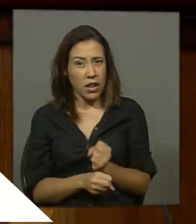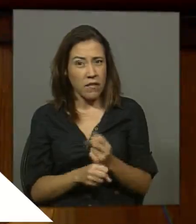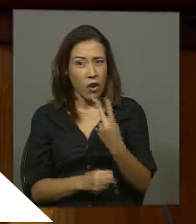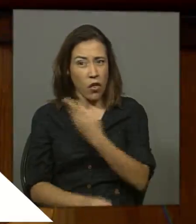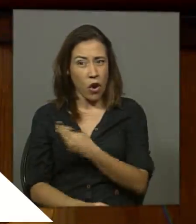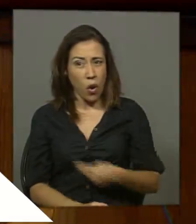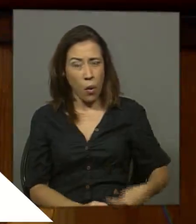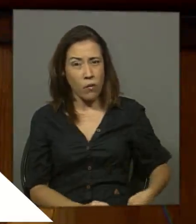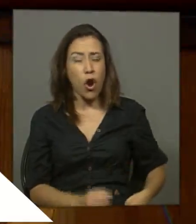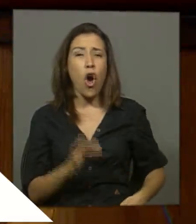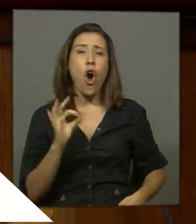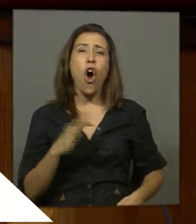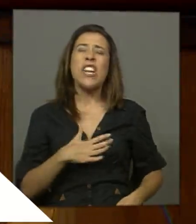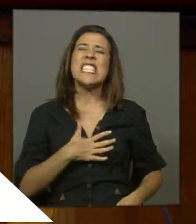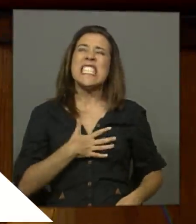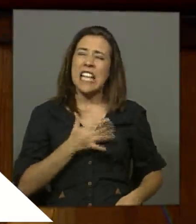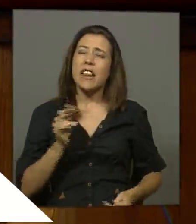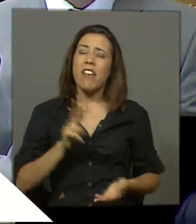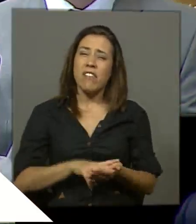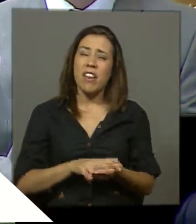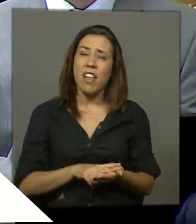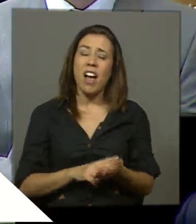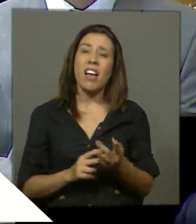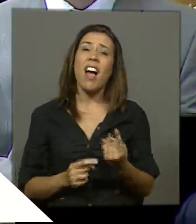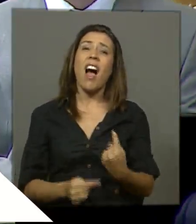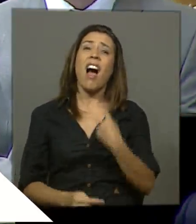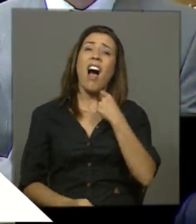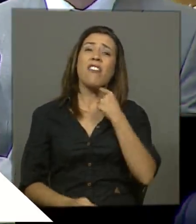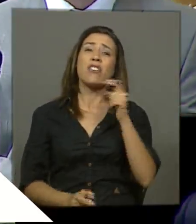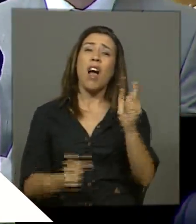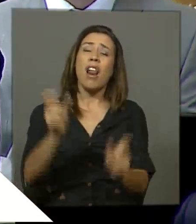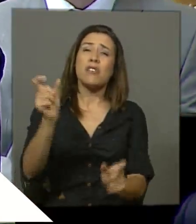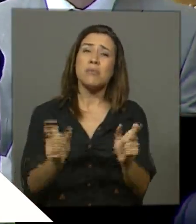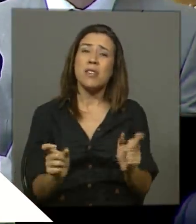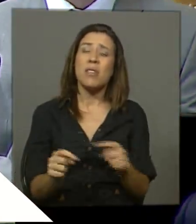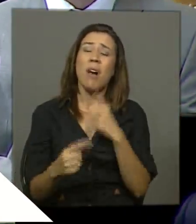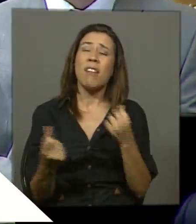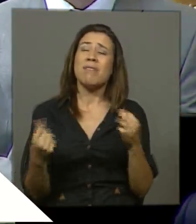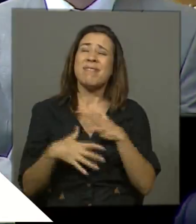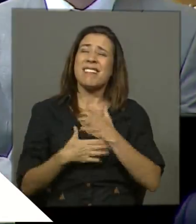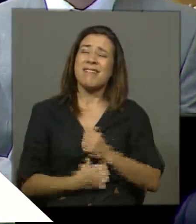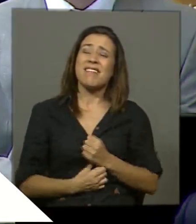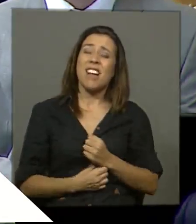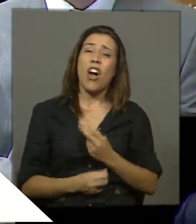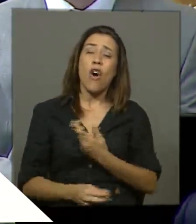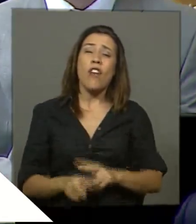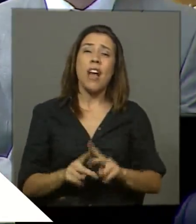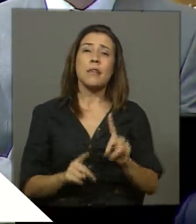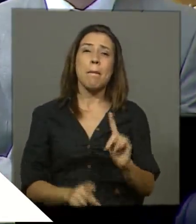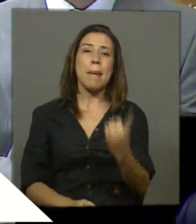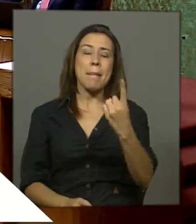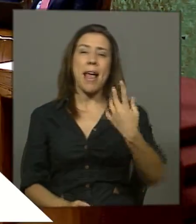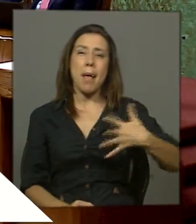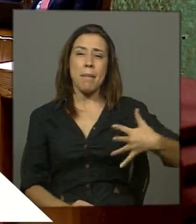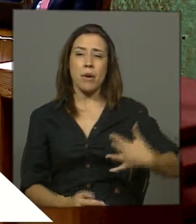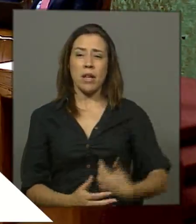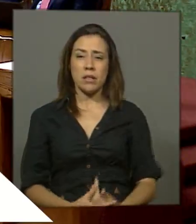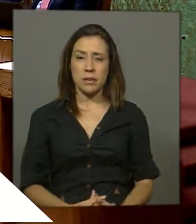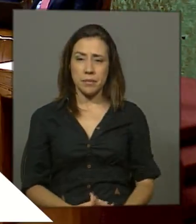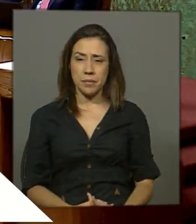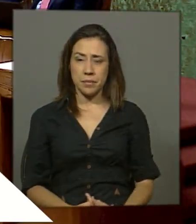gobierno o siente de verdad que ha defraudados a quienes esperaban que el gobierno F hiciera de esta su primera